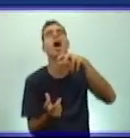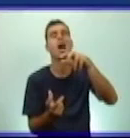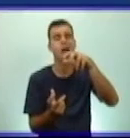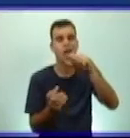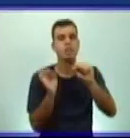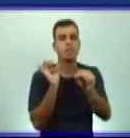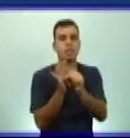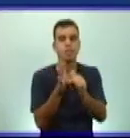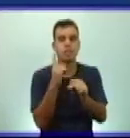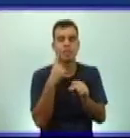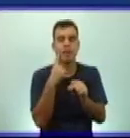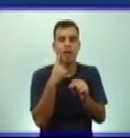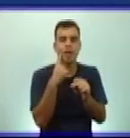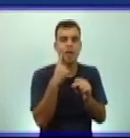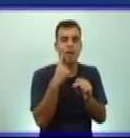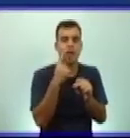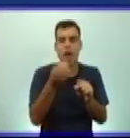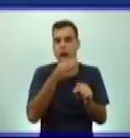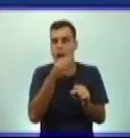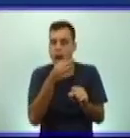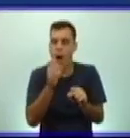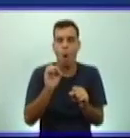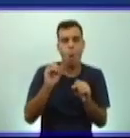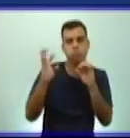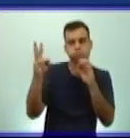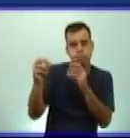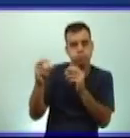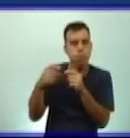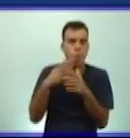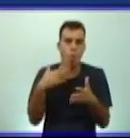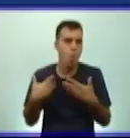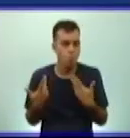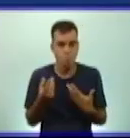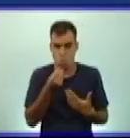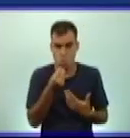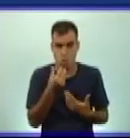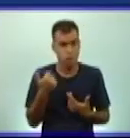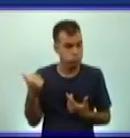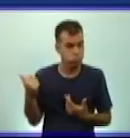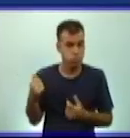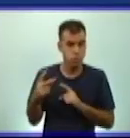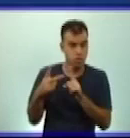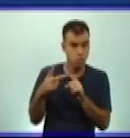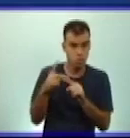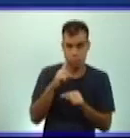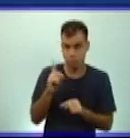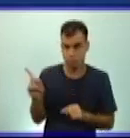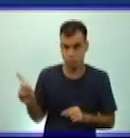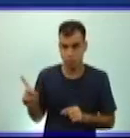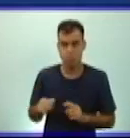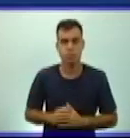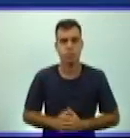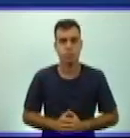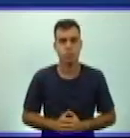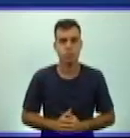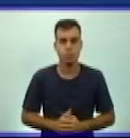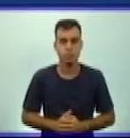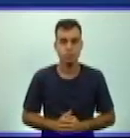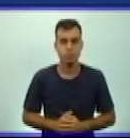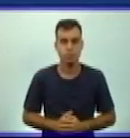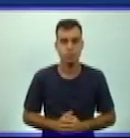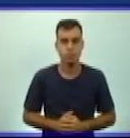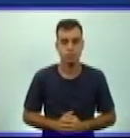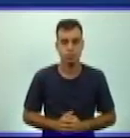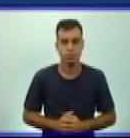vista cuantitativo. Otra de las preguntas que ya les mencionaba es qué tipos de movimientos posee la Tierra en su recorrido anual. Ya